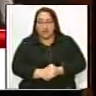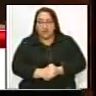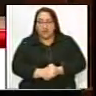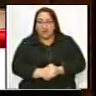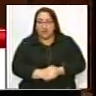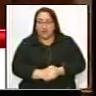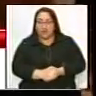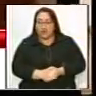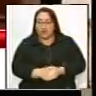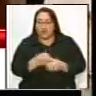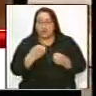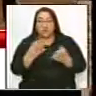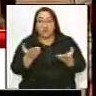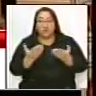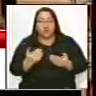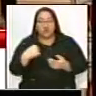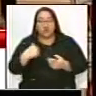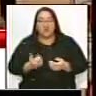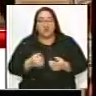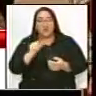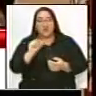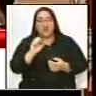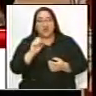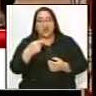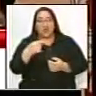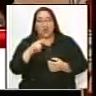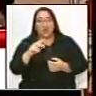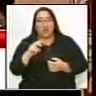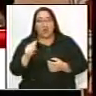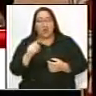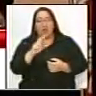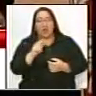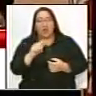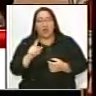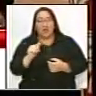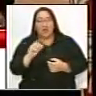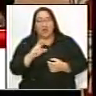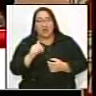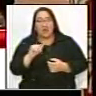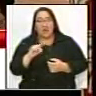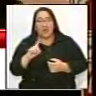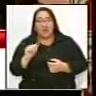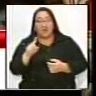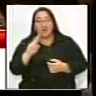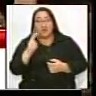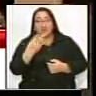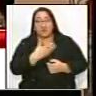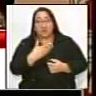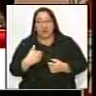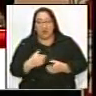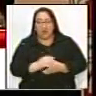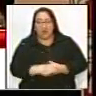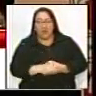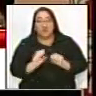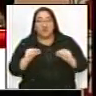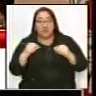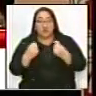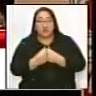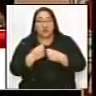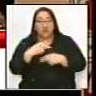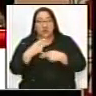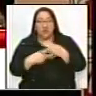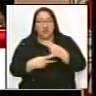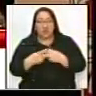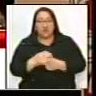Bien, vamos a llamar a la señora Segunda Raza Ramírez. Ella es la vicepresidenta de la agrupación vecinal